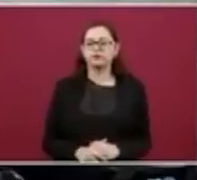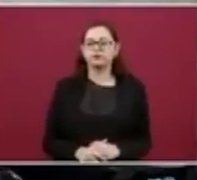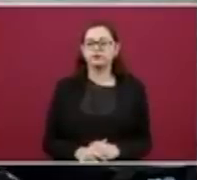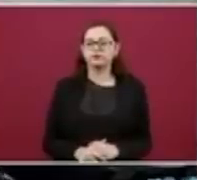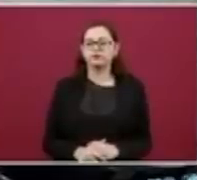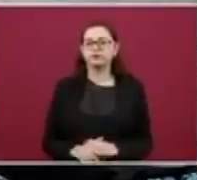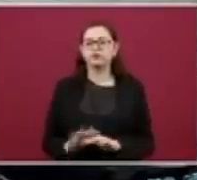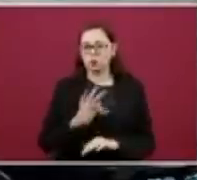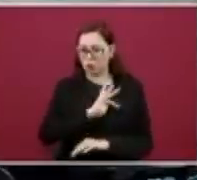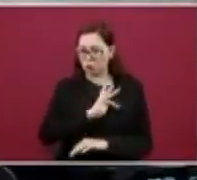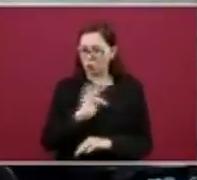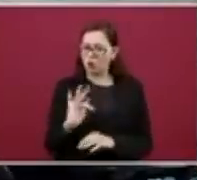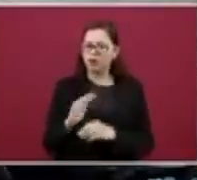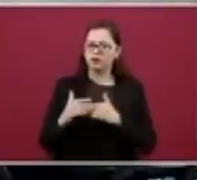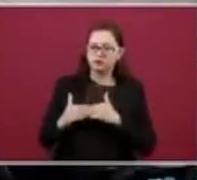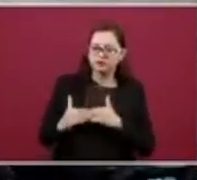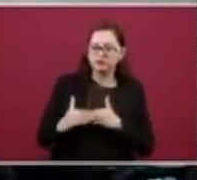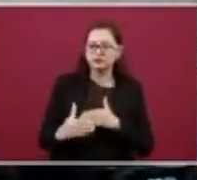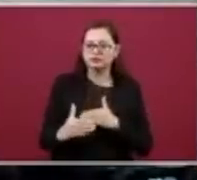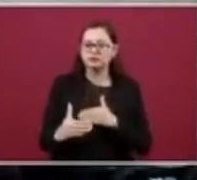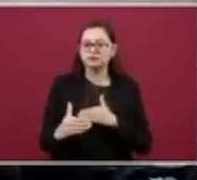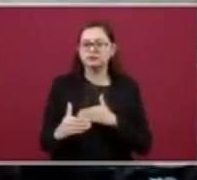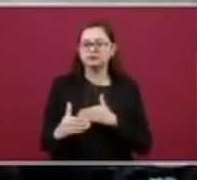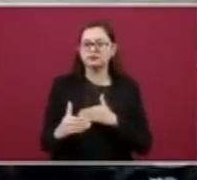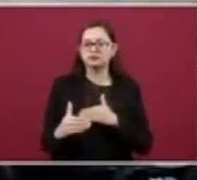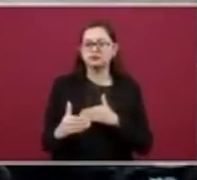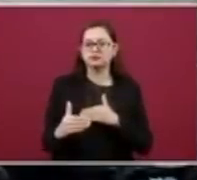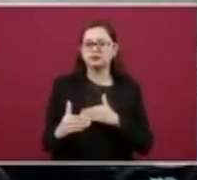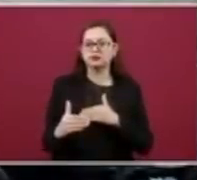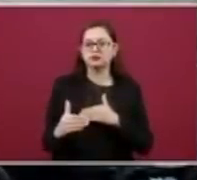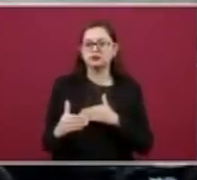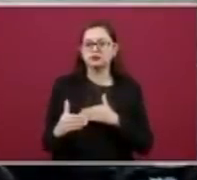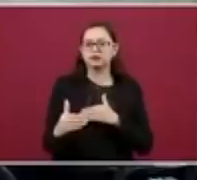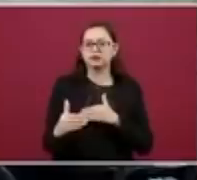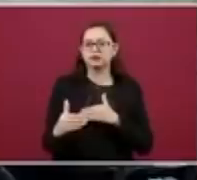se amplía el plazo hasta finales, digo, hasta